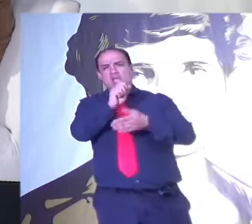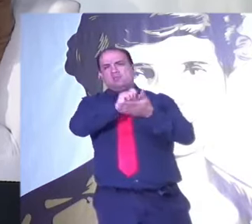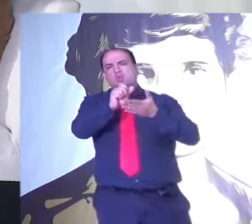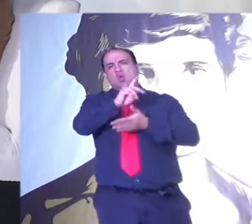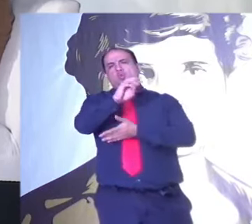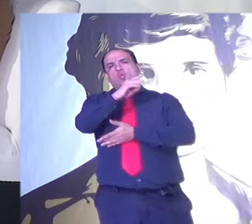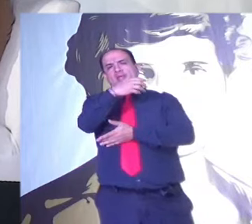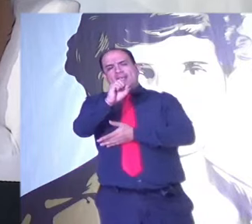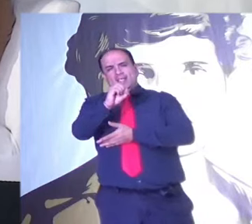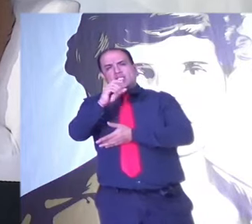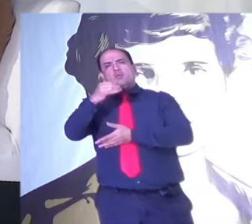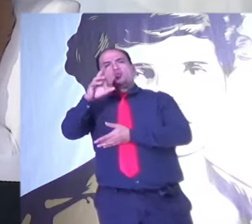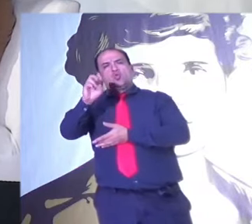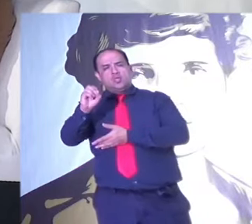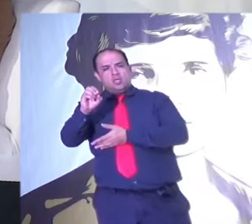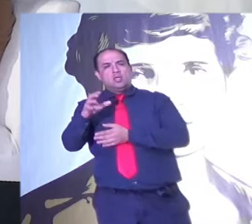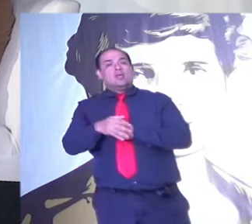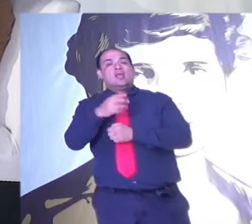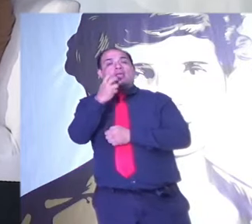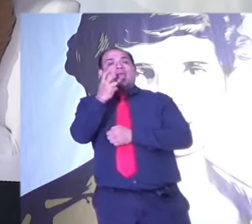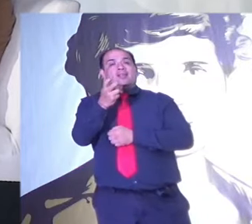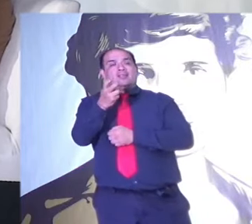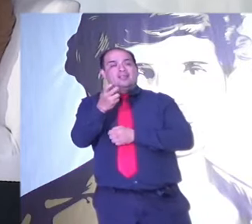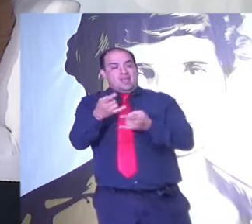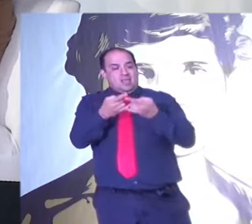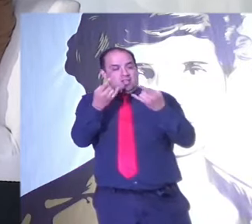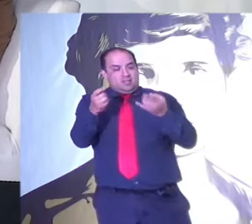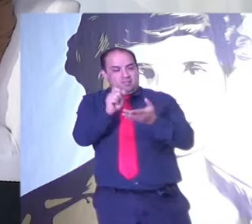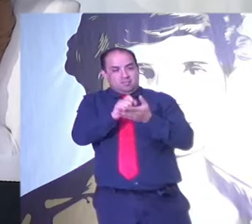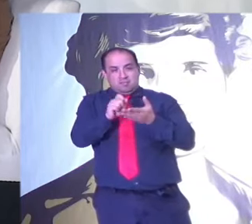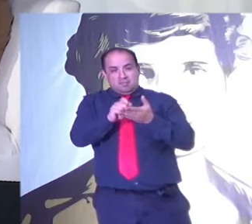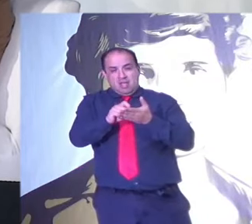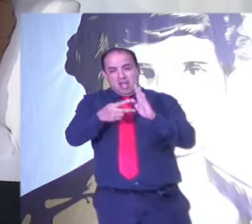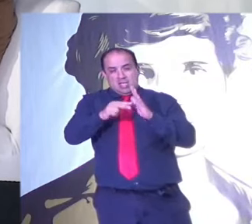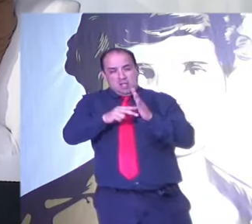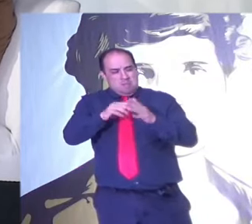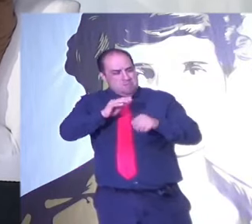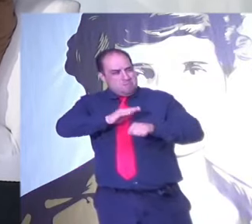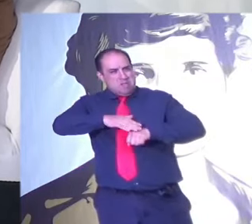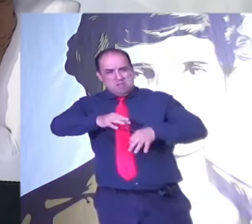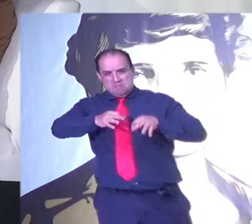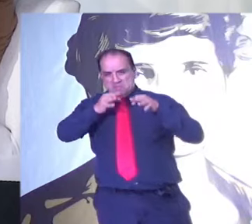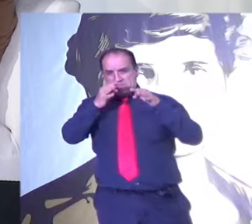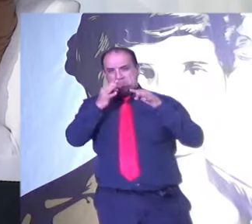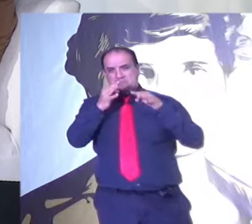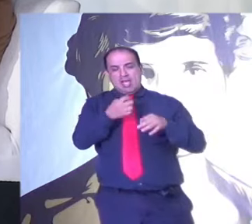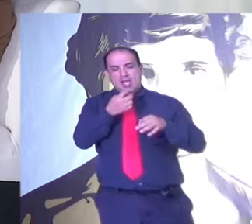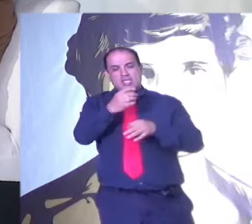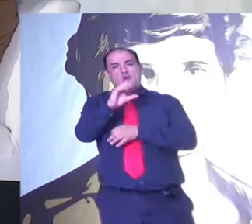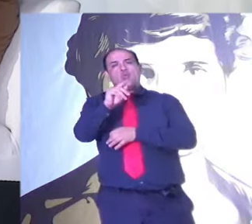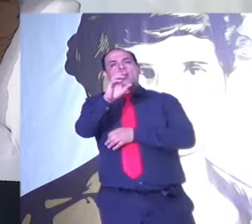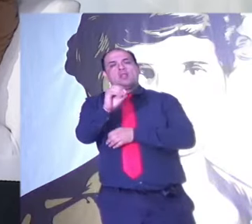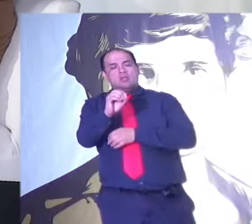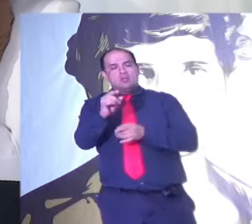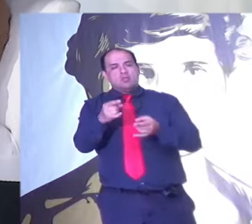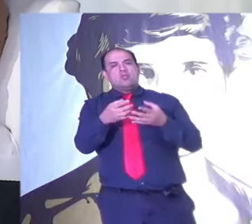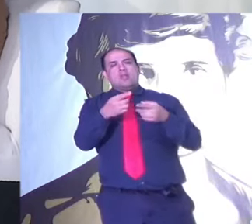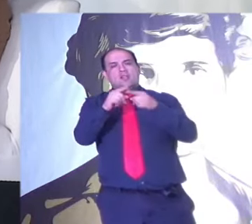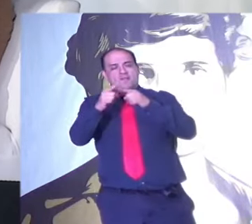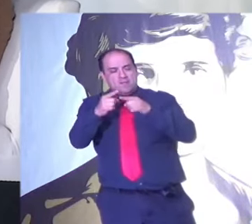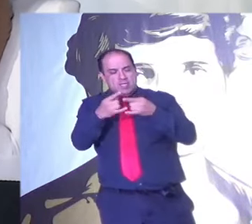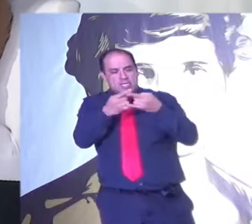Bioy, que el cuento es la arquitectura narrativa más lograda, más perfecta. En el cuento todas las piezas